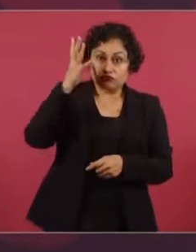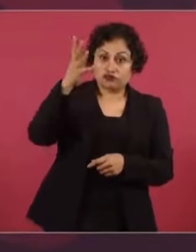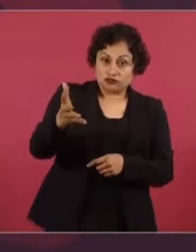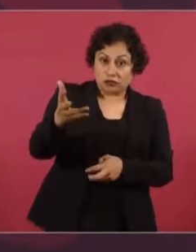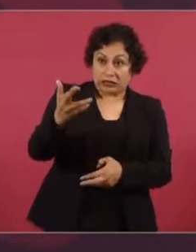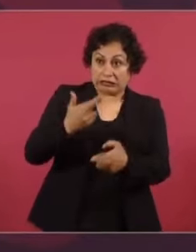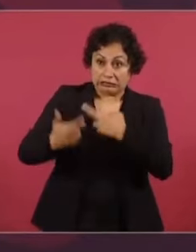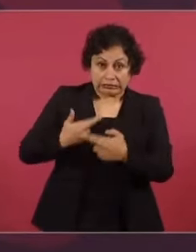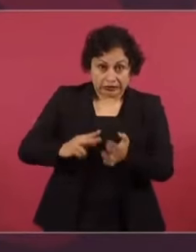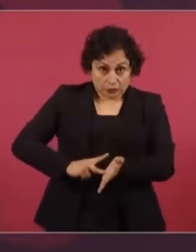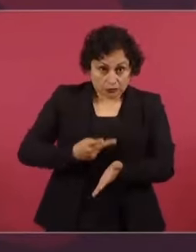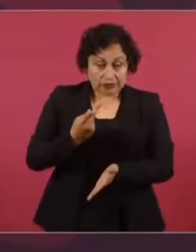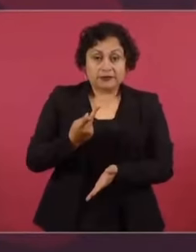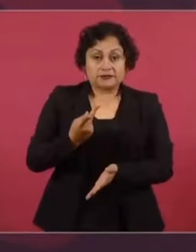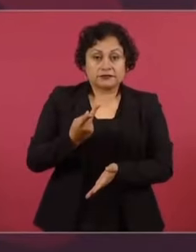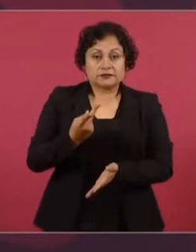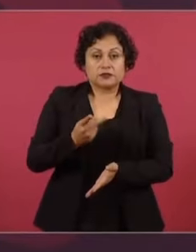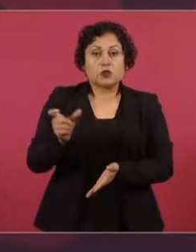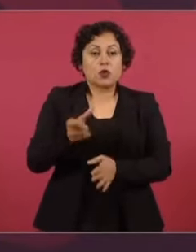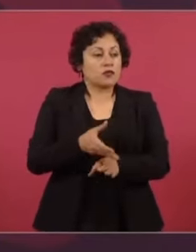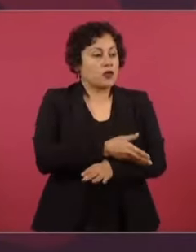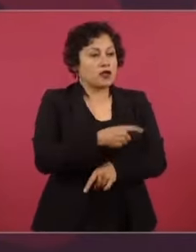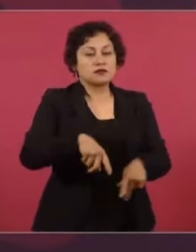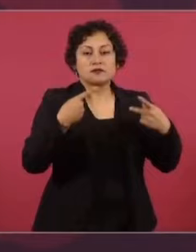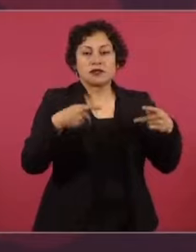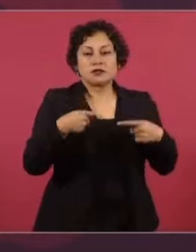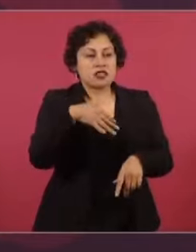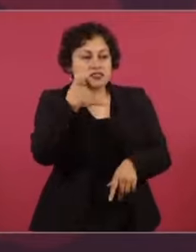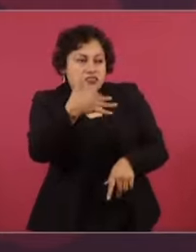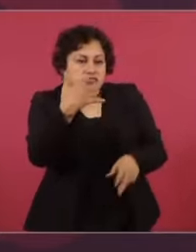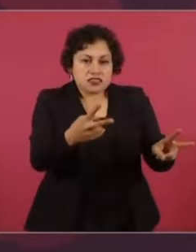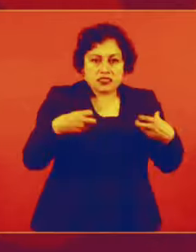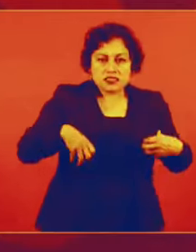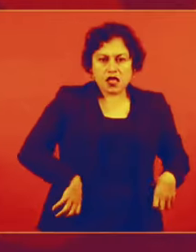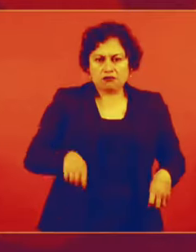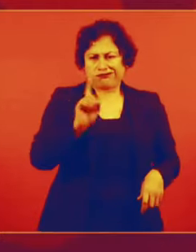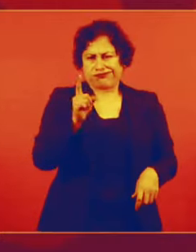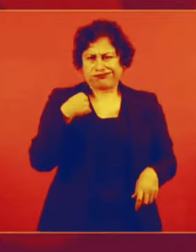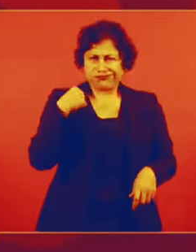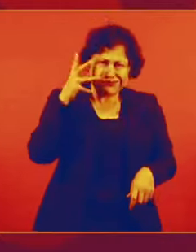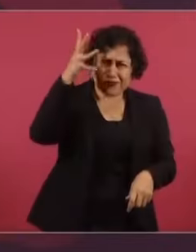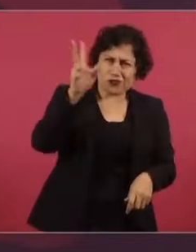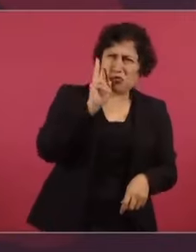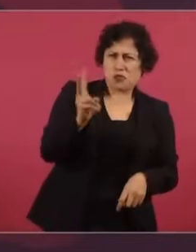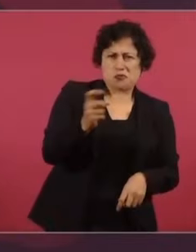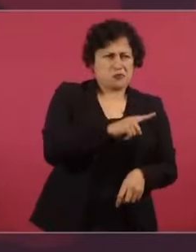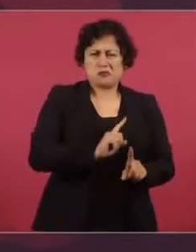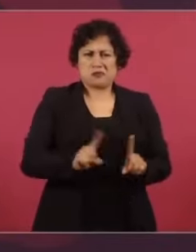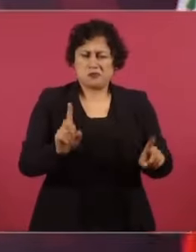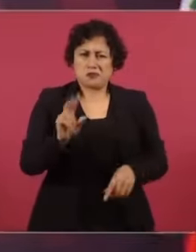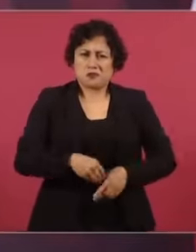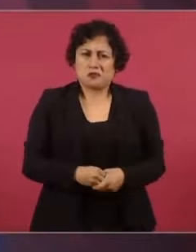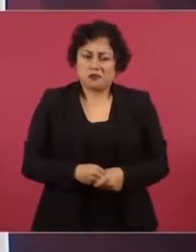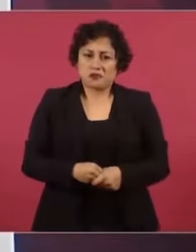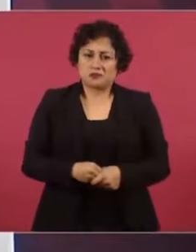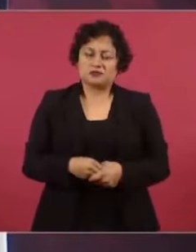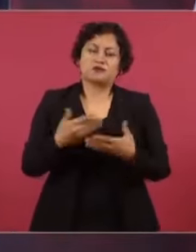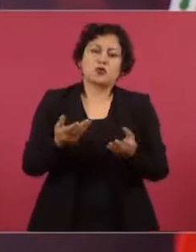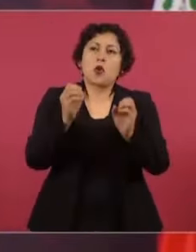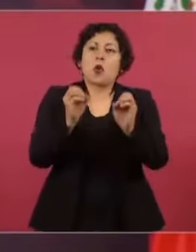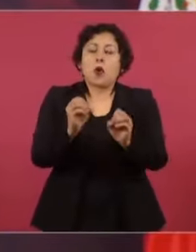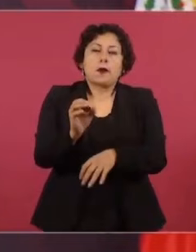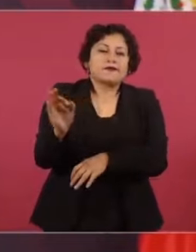que dominaban los de la delincuencia organizada no veo hacia delante un narcoestado y no veo tampoco una